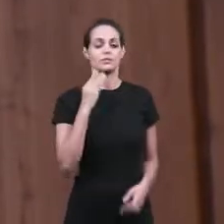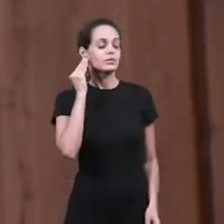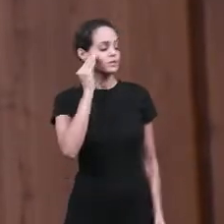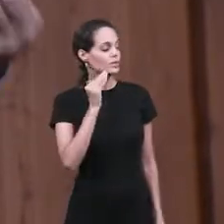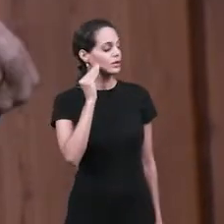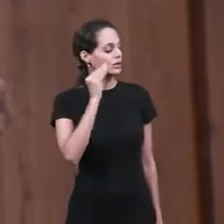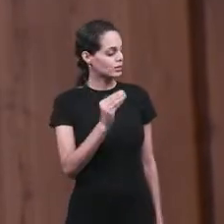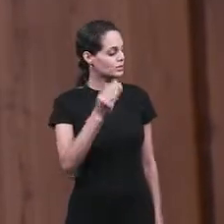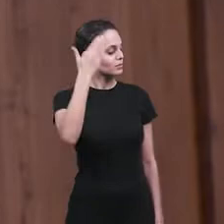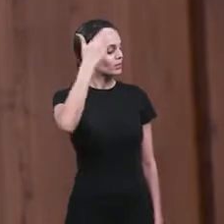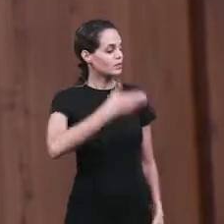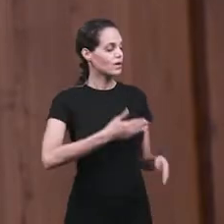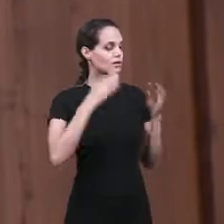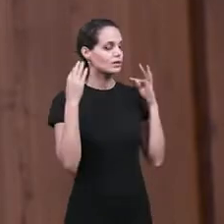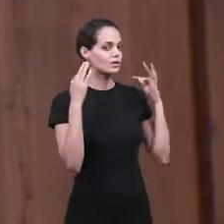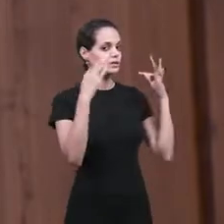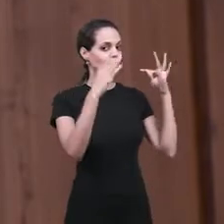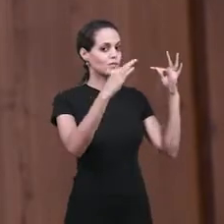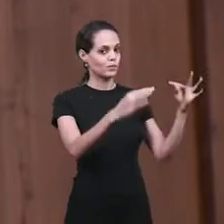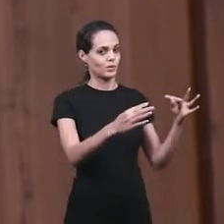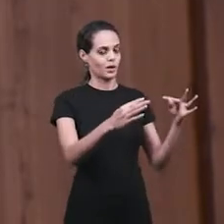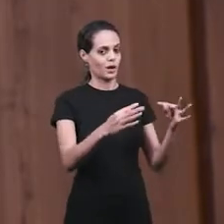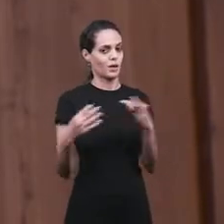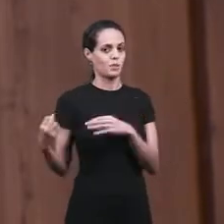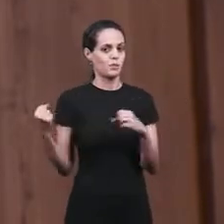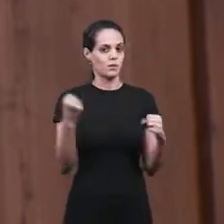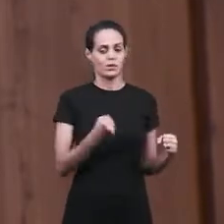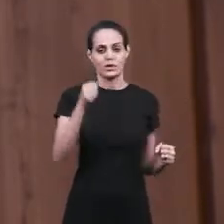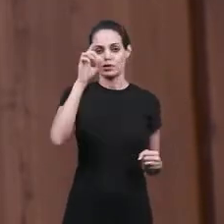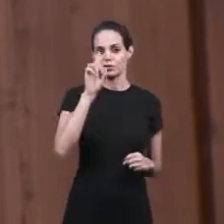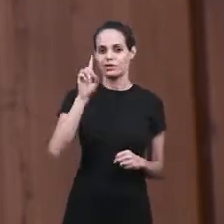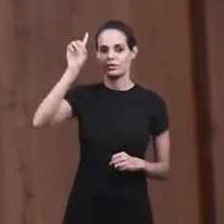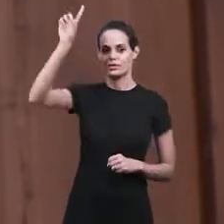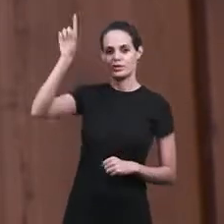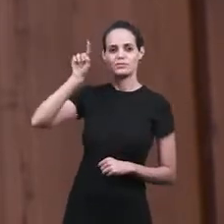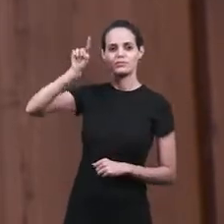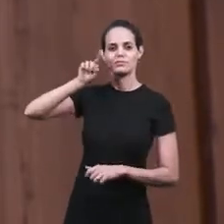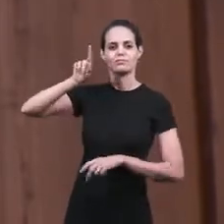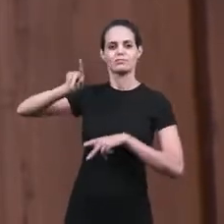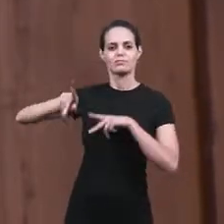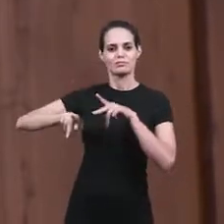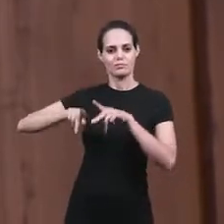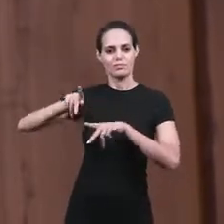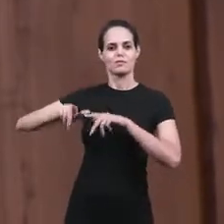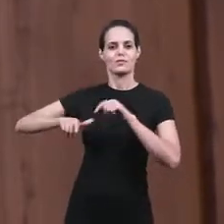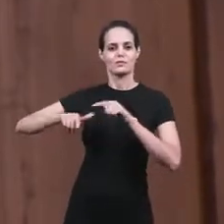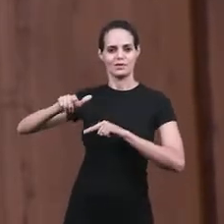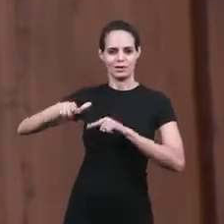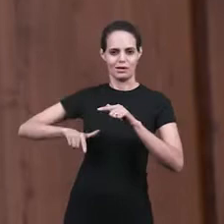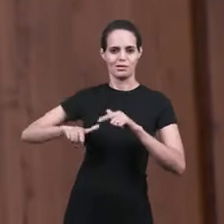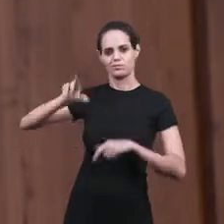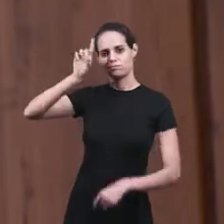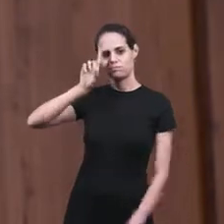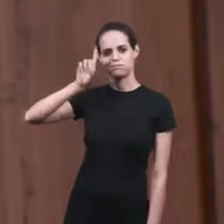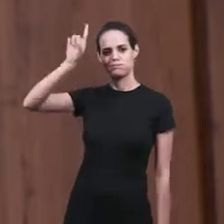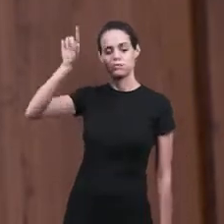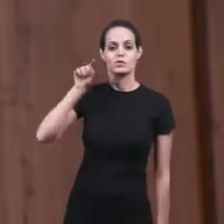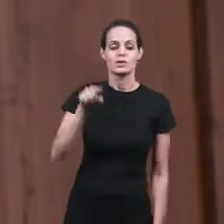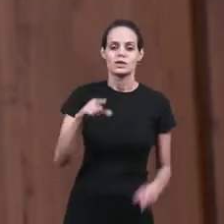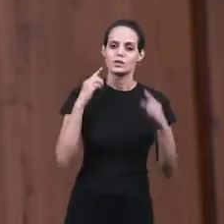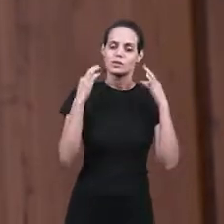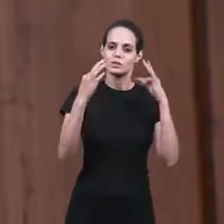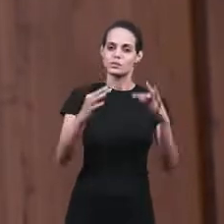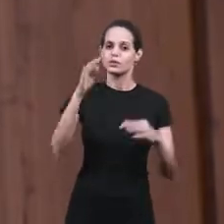de testimoniar el poder de Dios de Israel. Tú eres testimonio de aquello que Dios ha hecho en